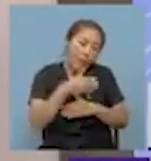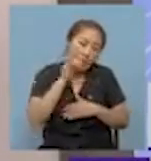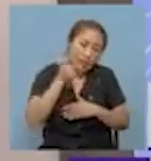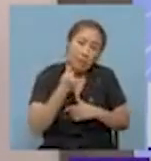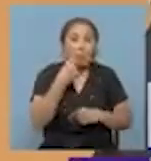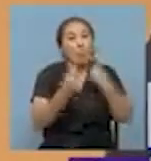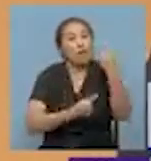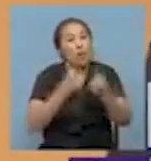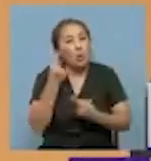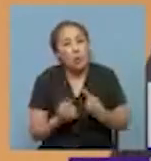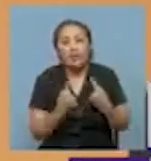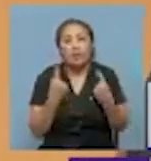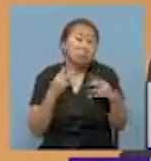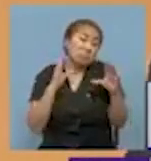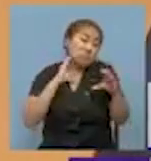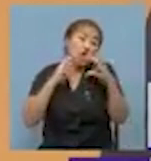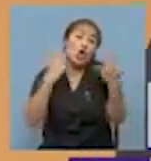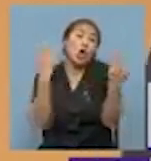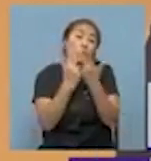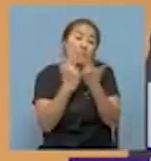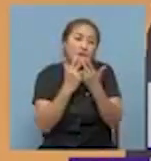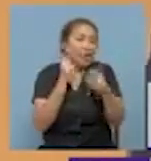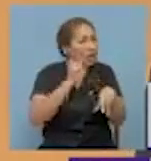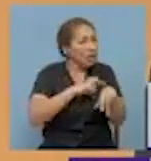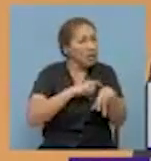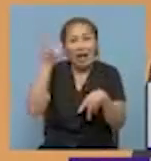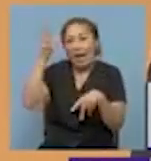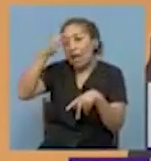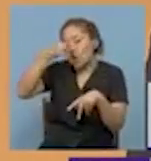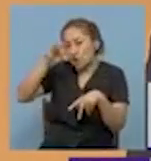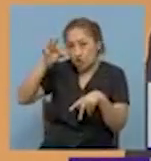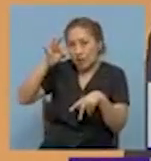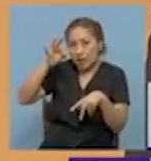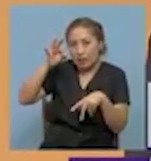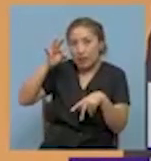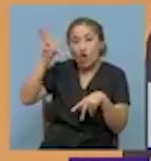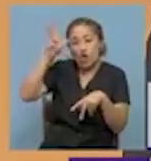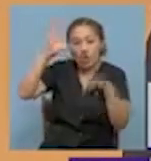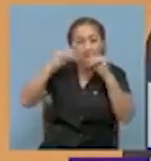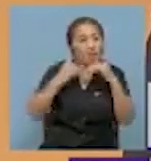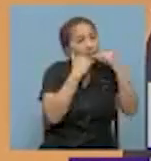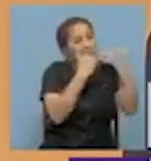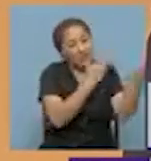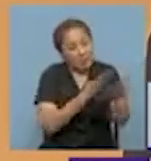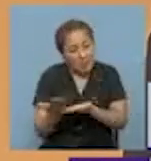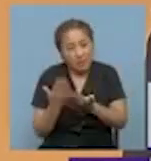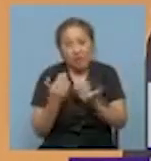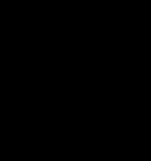preguntas para ver detectó una charla vamos a charlar a las 20 a las 20 en el colegio del huerto así es bueno gracias por haber venido un gracioso